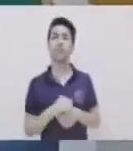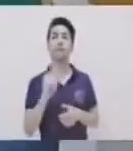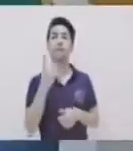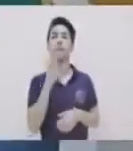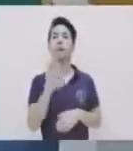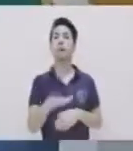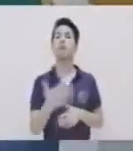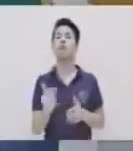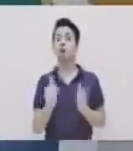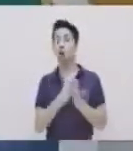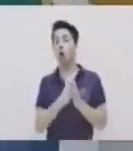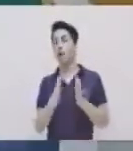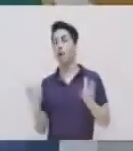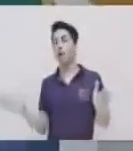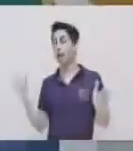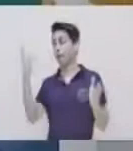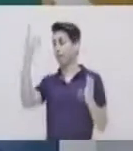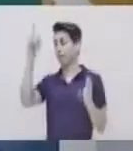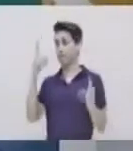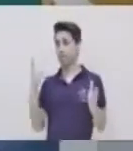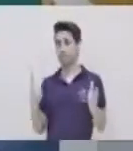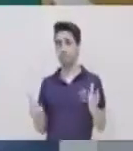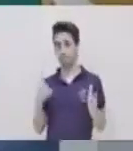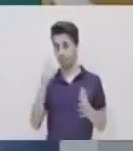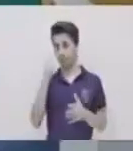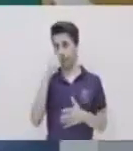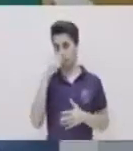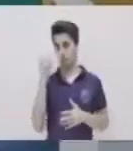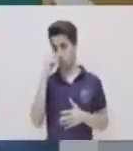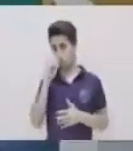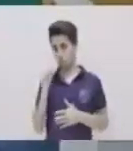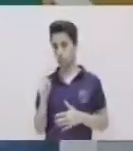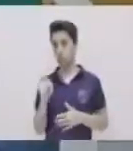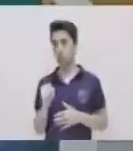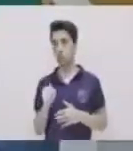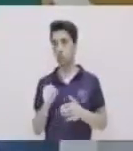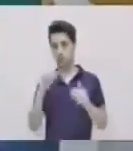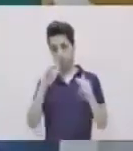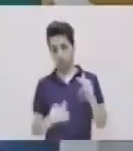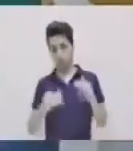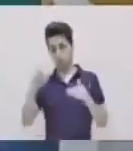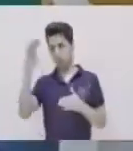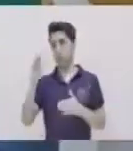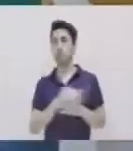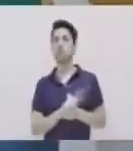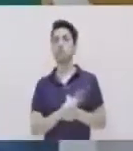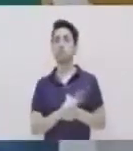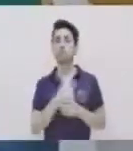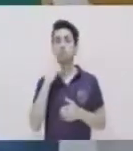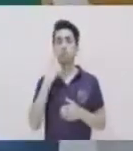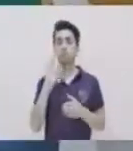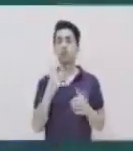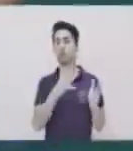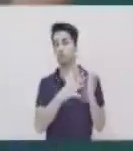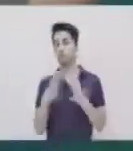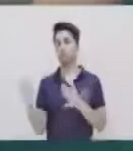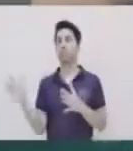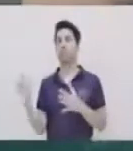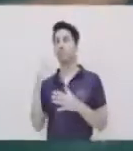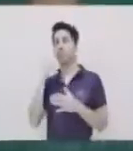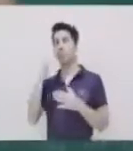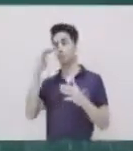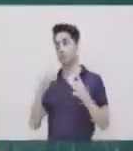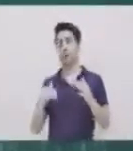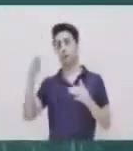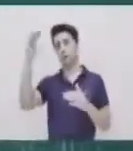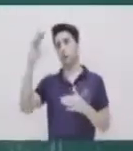primer paso es ordenar los datos de menor a mayor. Entonces yo ya hice ese paso y aquí tengo ordenados los 14 datos de